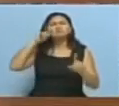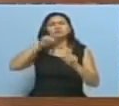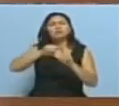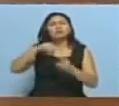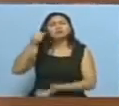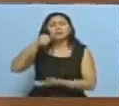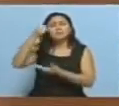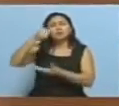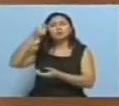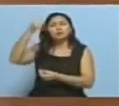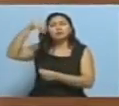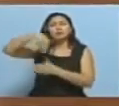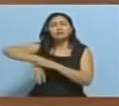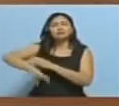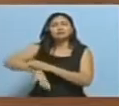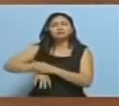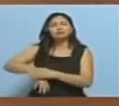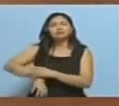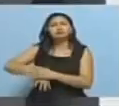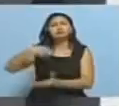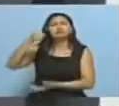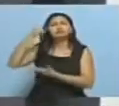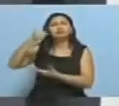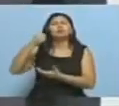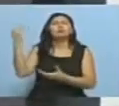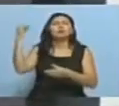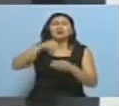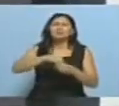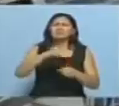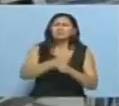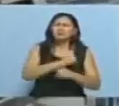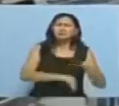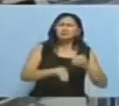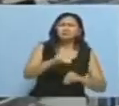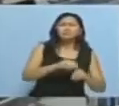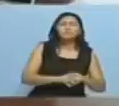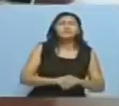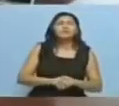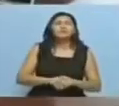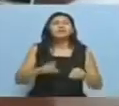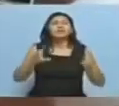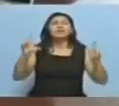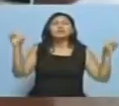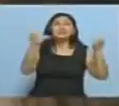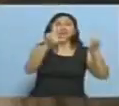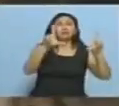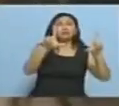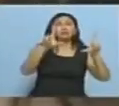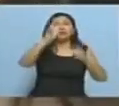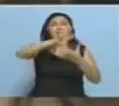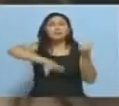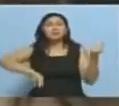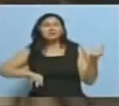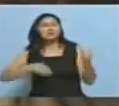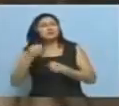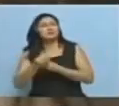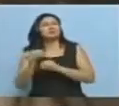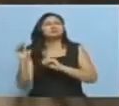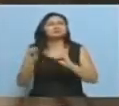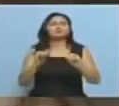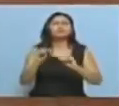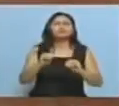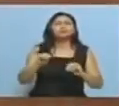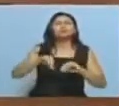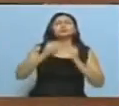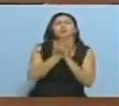bolsa es poder hacer series. Asimismo, la segunda pantalla de los canales regionales ayudarán en la educación de los